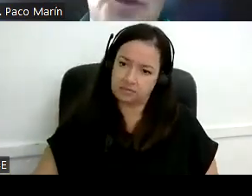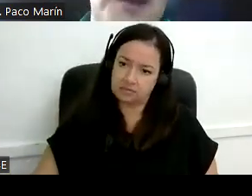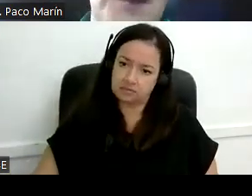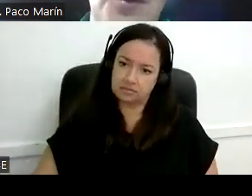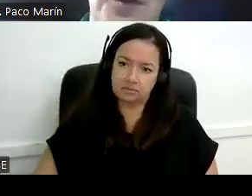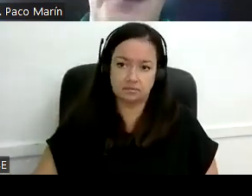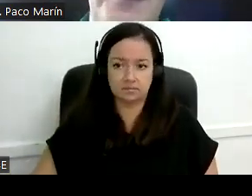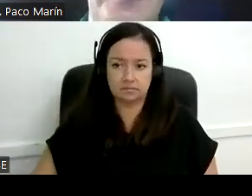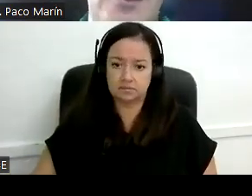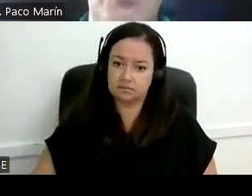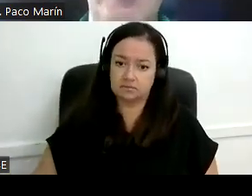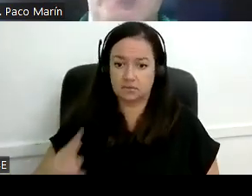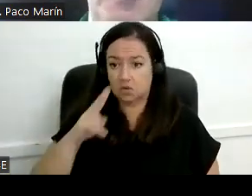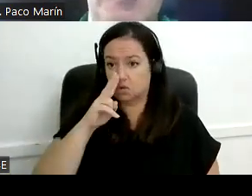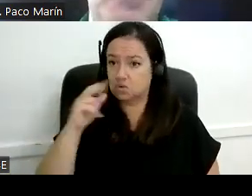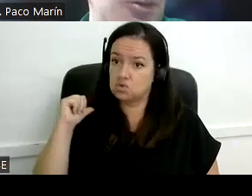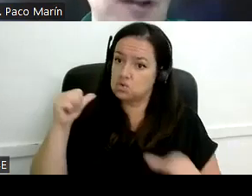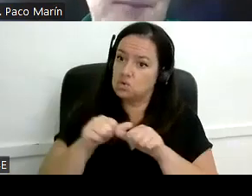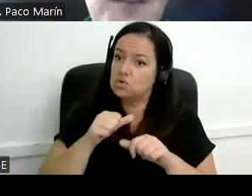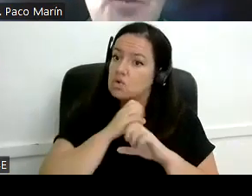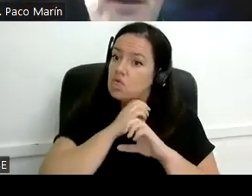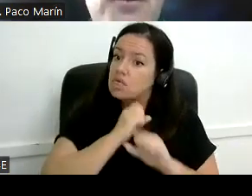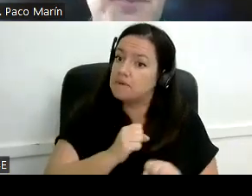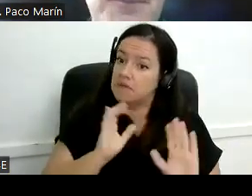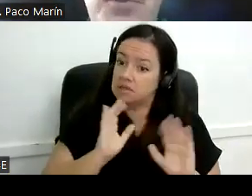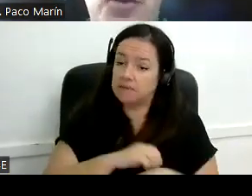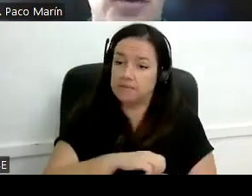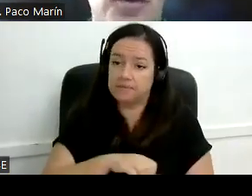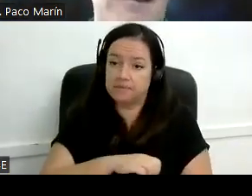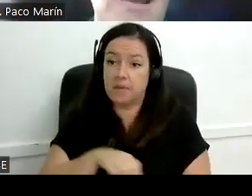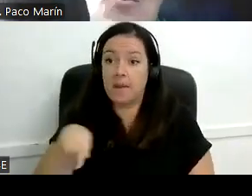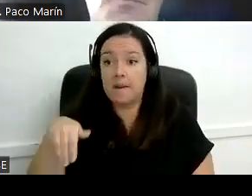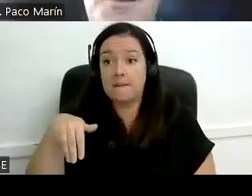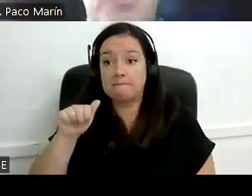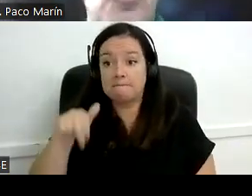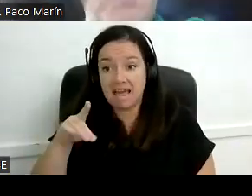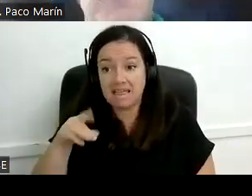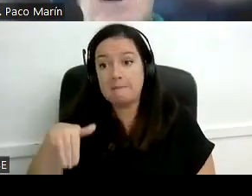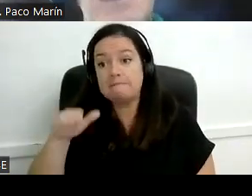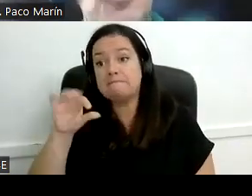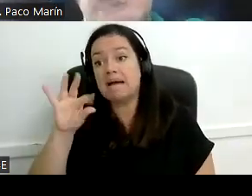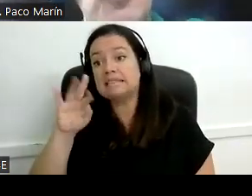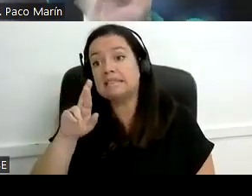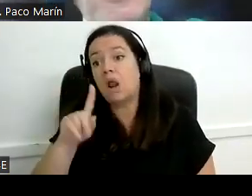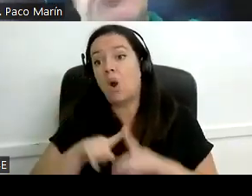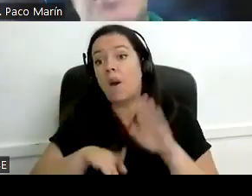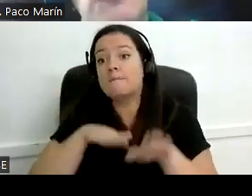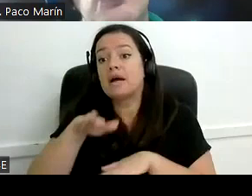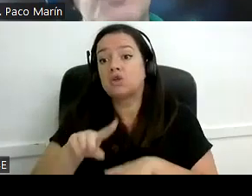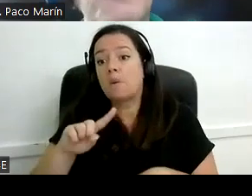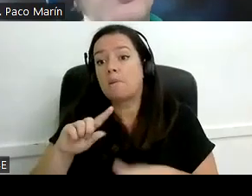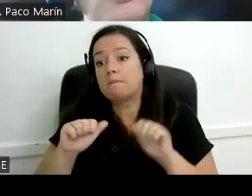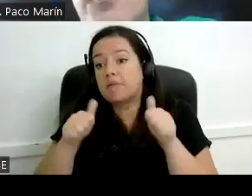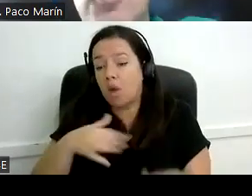2 años creo que se ha creado bastante dependencia. Pero bueno, el Nine Master nos puede ayudar, por ejemplo, pues eso, un primer paso para bajar de 2,5 a